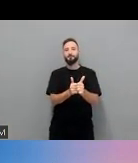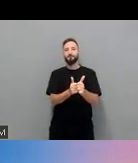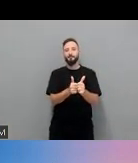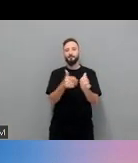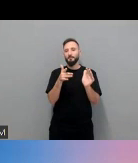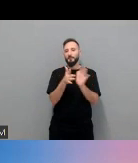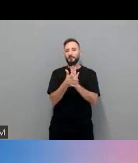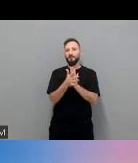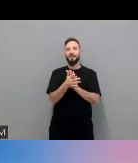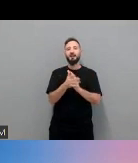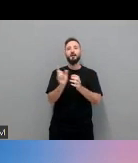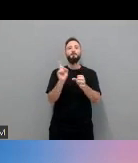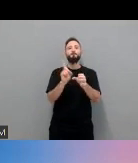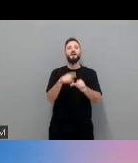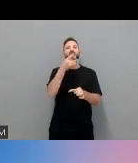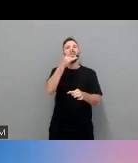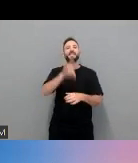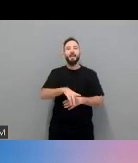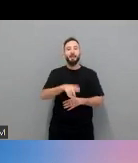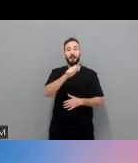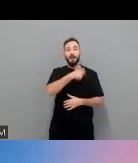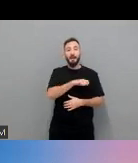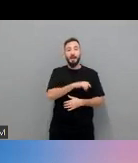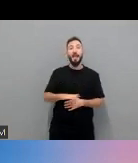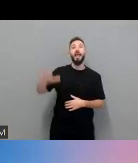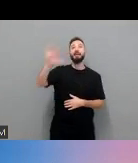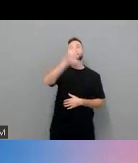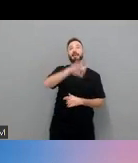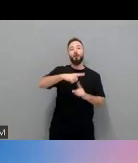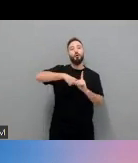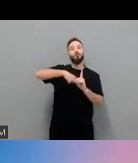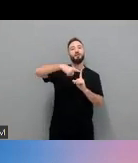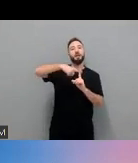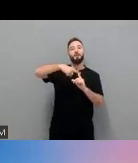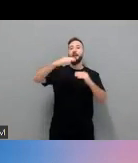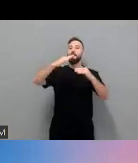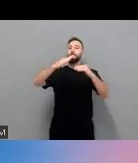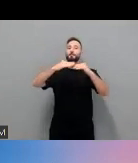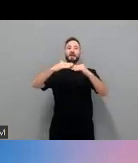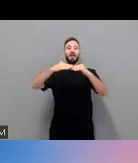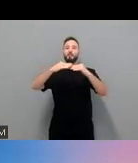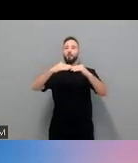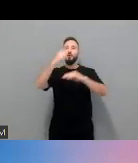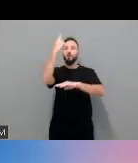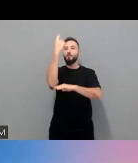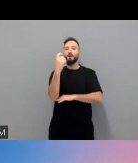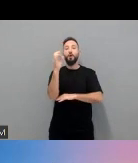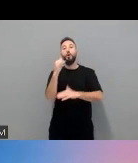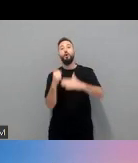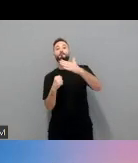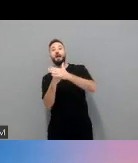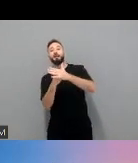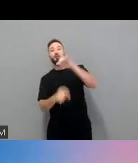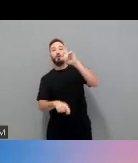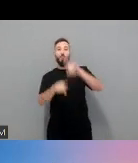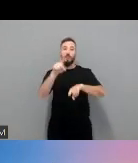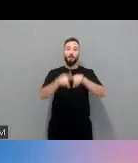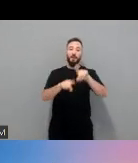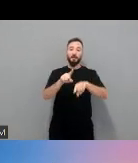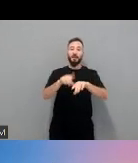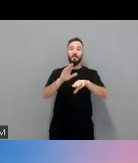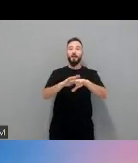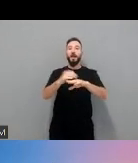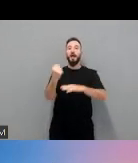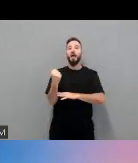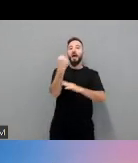participa el Estado porque va a poner un nivel mínimo que va, o máximo que va a marcar como